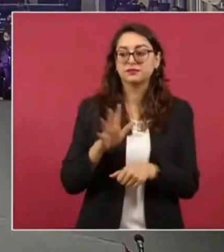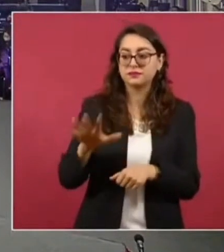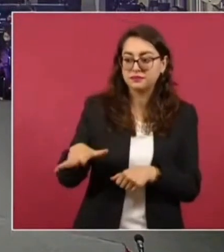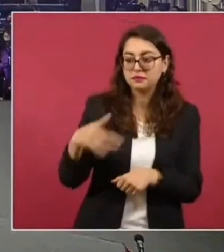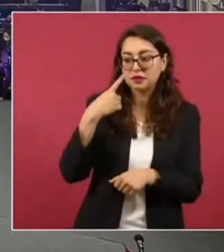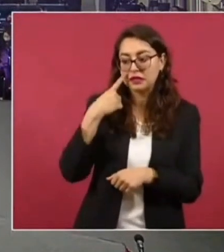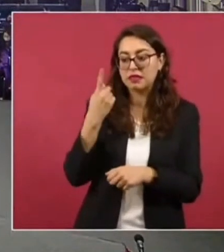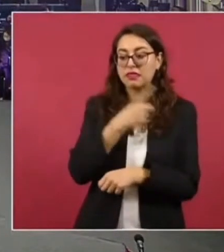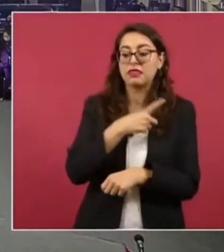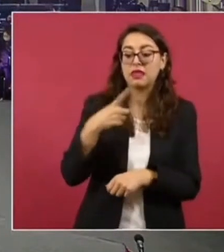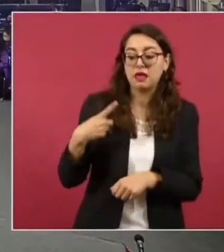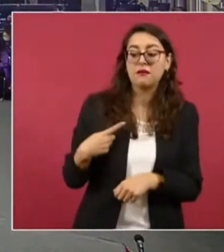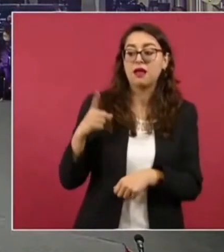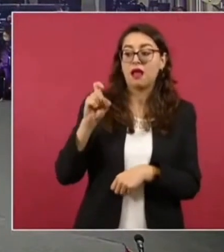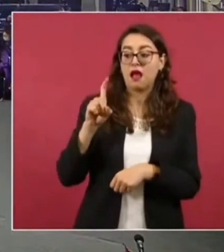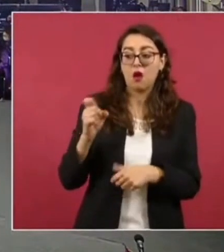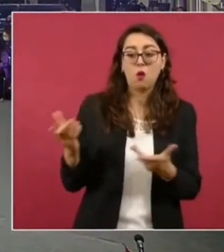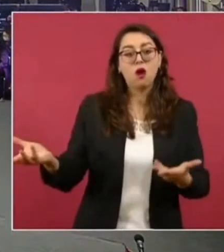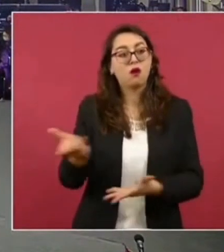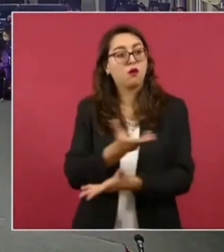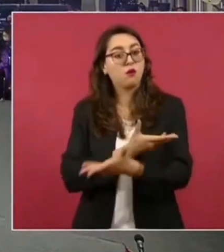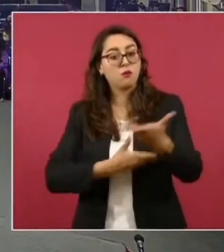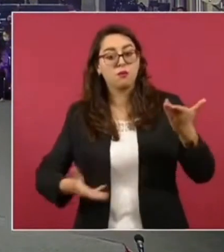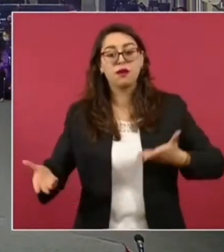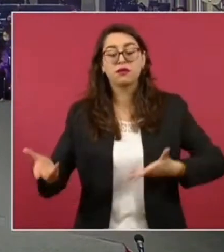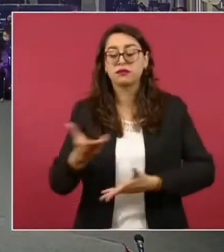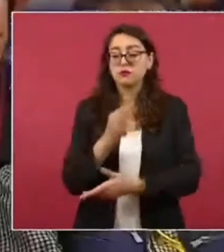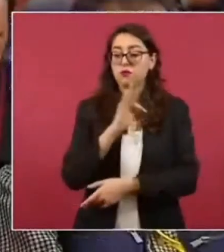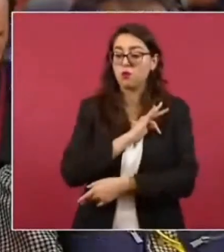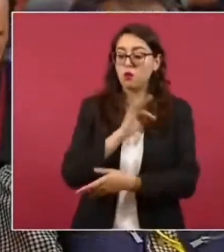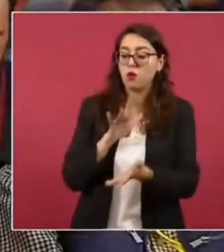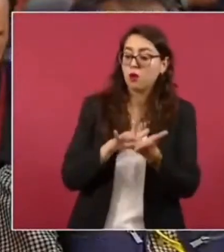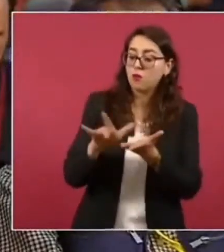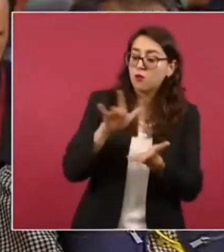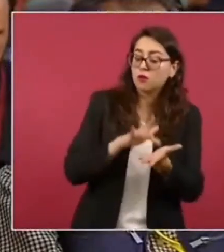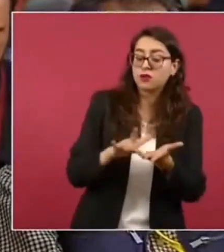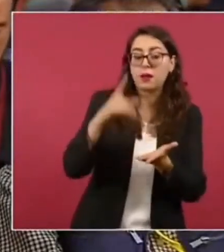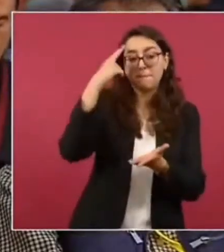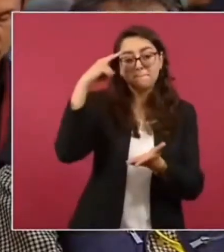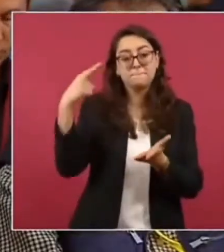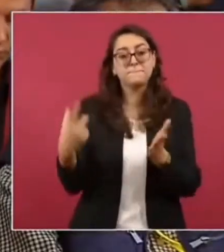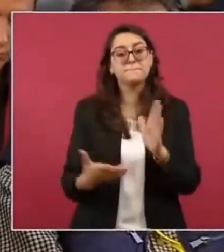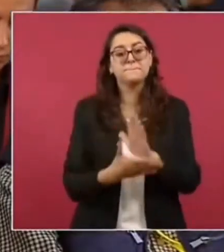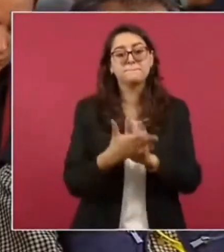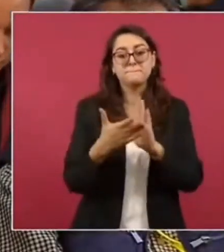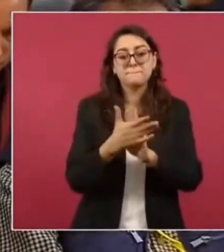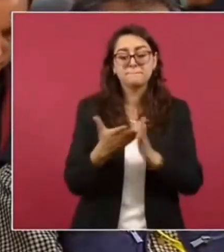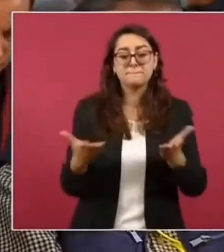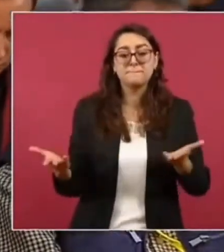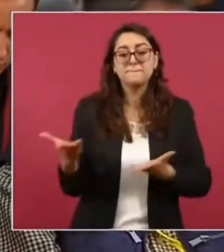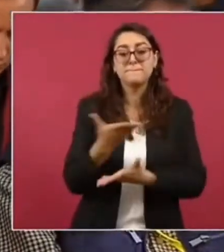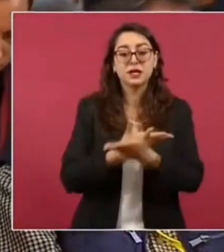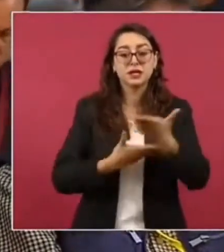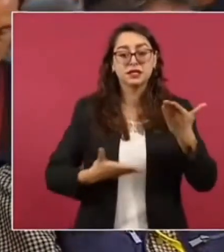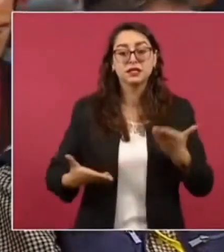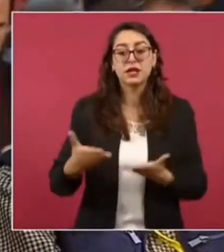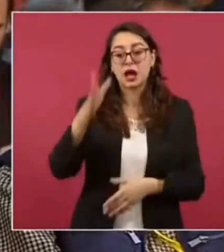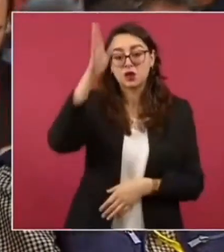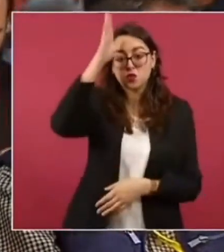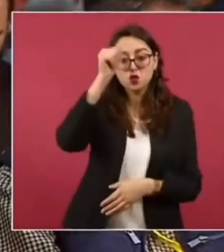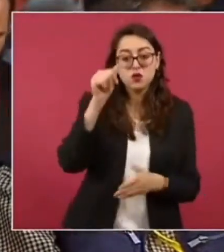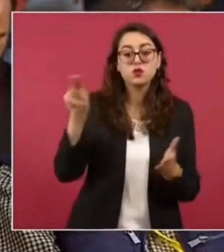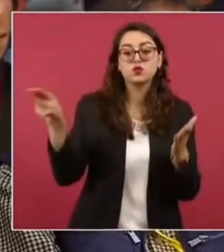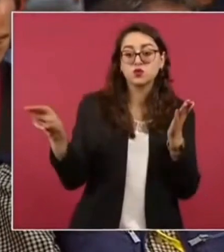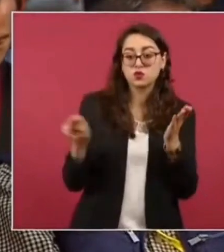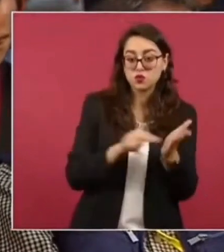públicas que eleven su bienestar entre autoridades estatales, municipales y lugareños. Se acaba de firmar un